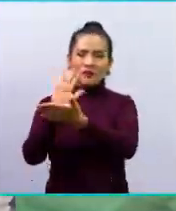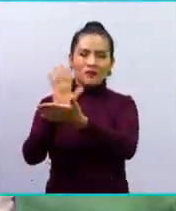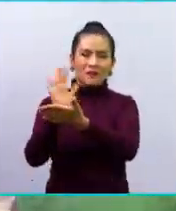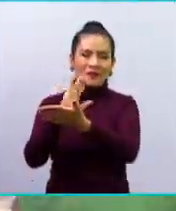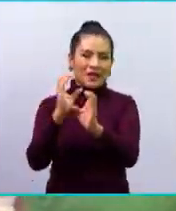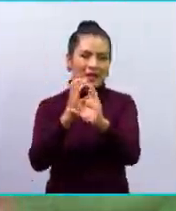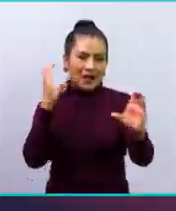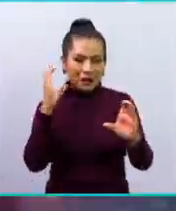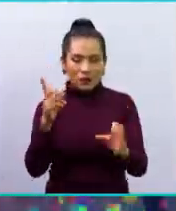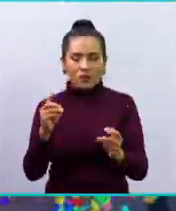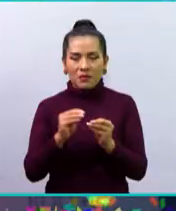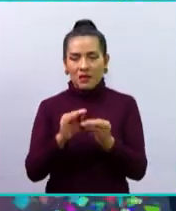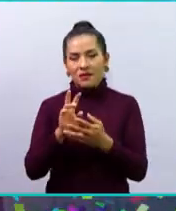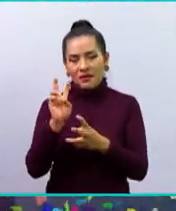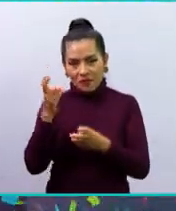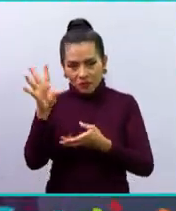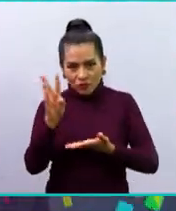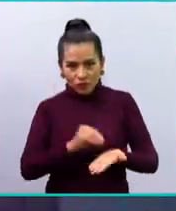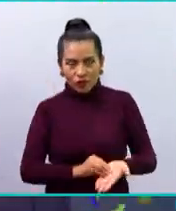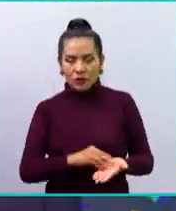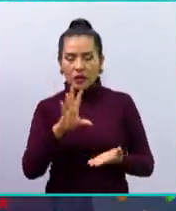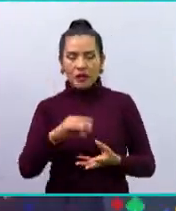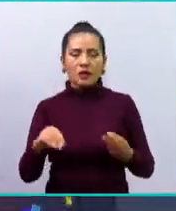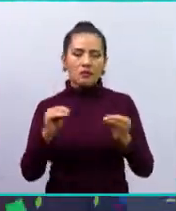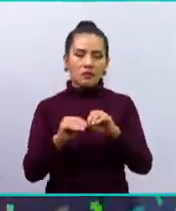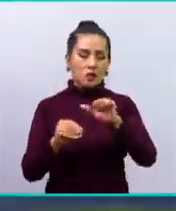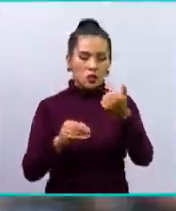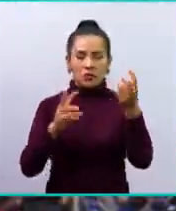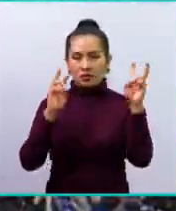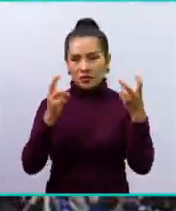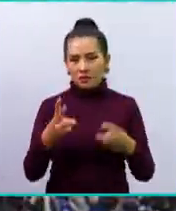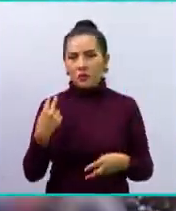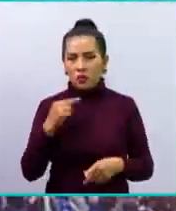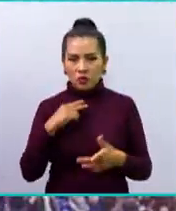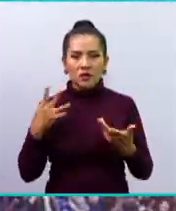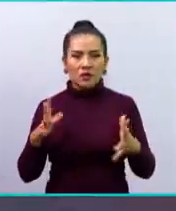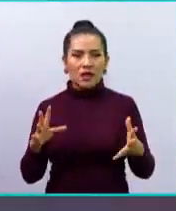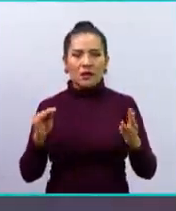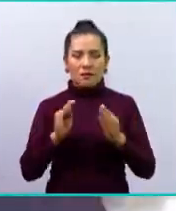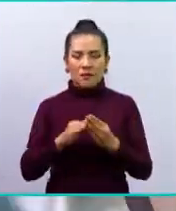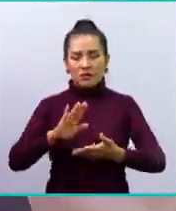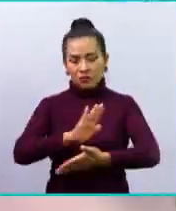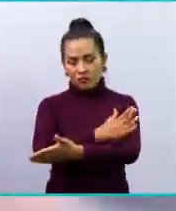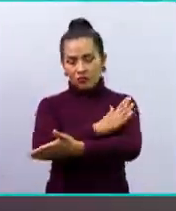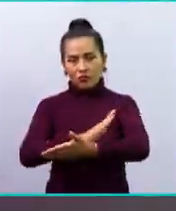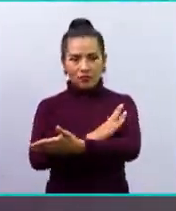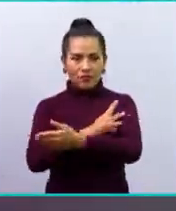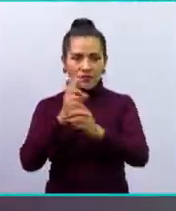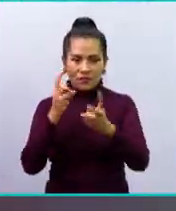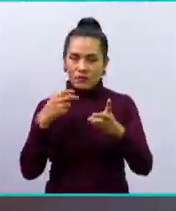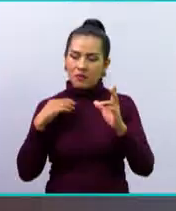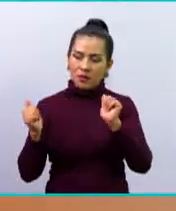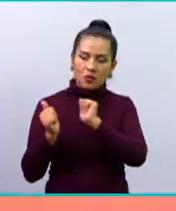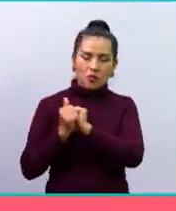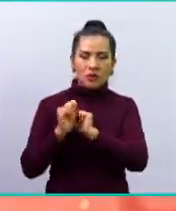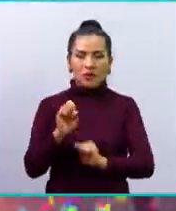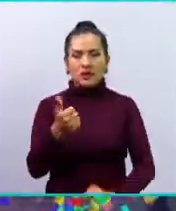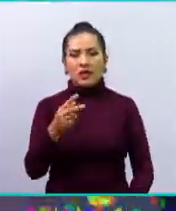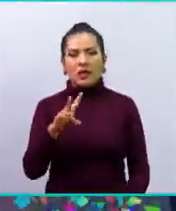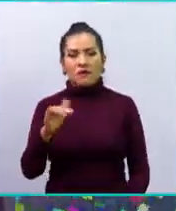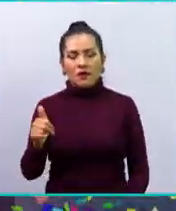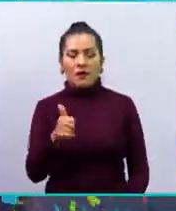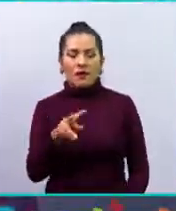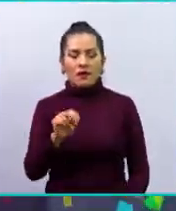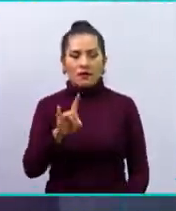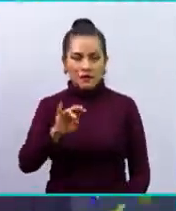histórico del cine boliviano, en los cuales se va a interpretar este tema, ¿no? Mi Socio, de la mano de Xavi Andina.